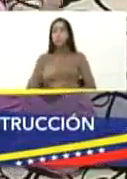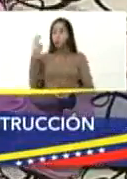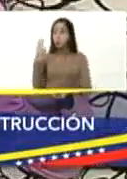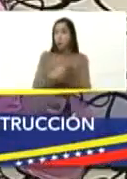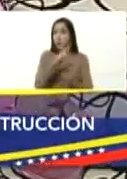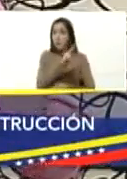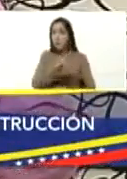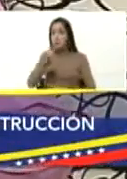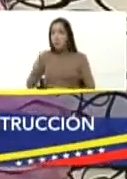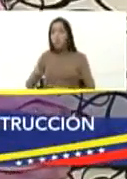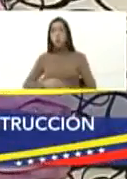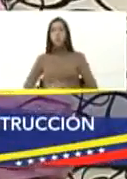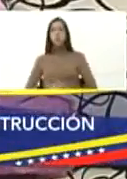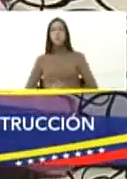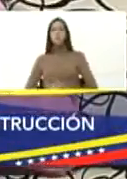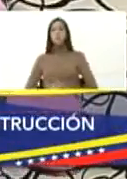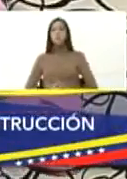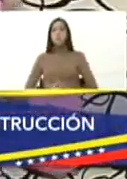2022,